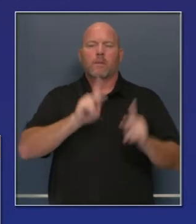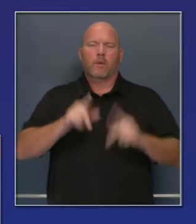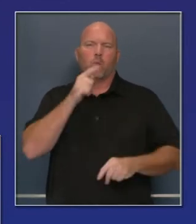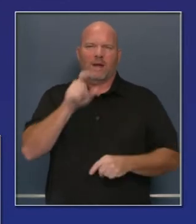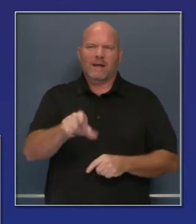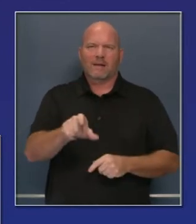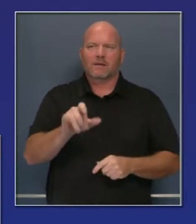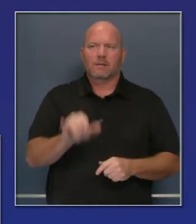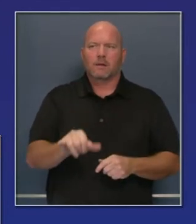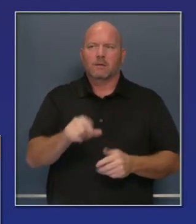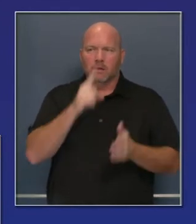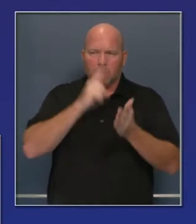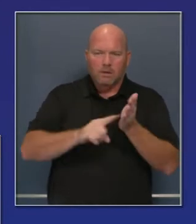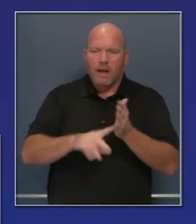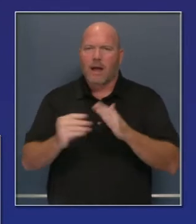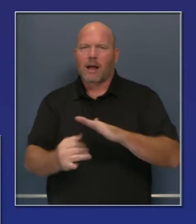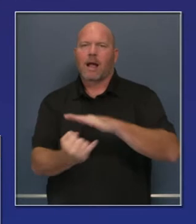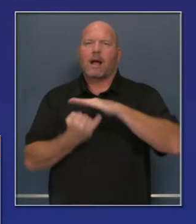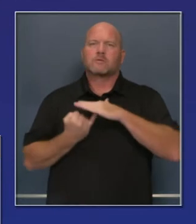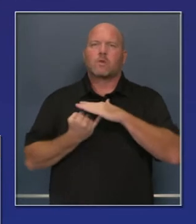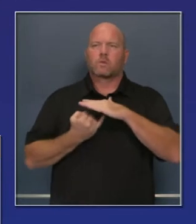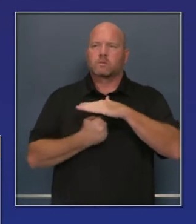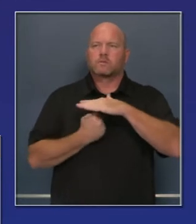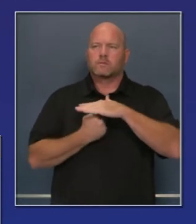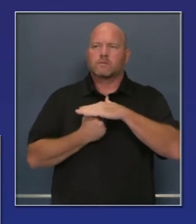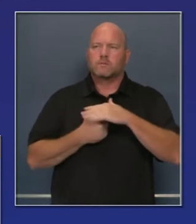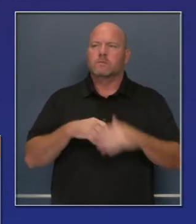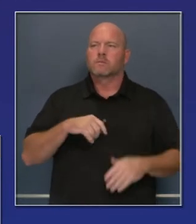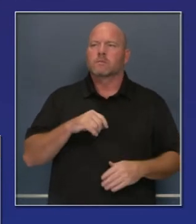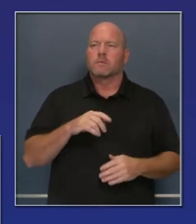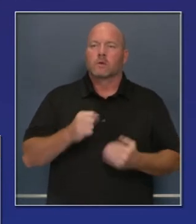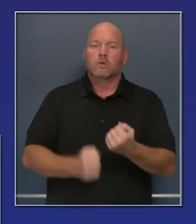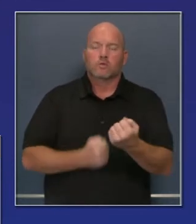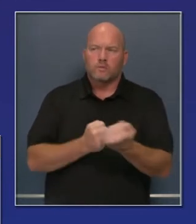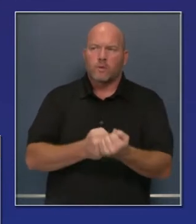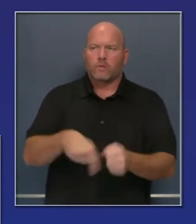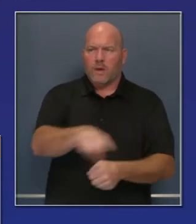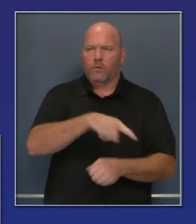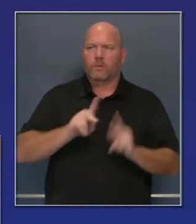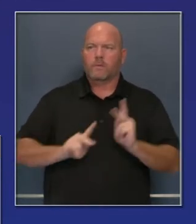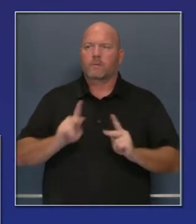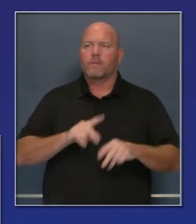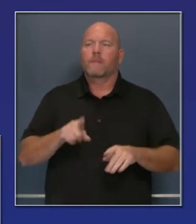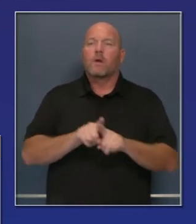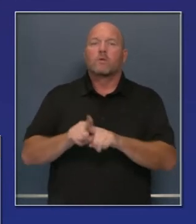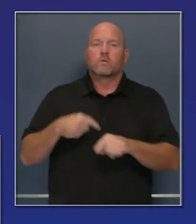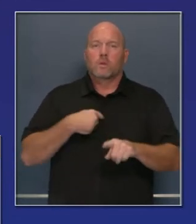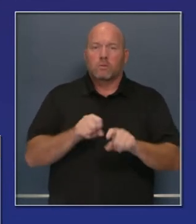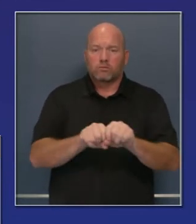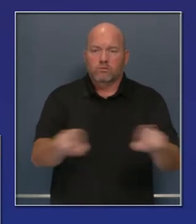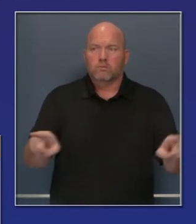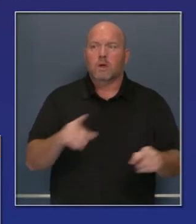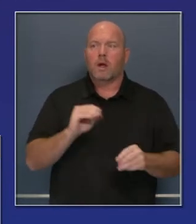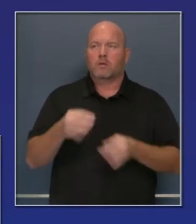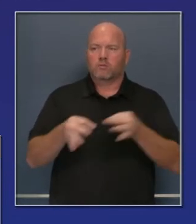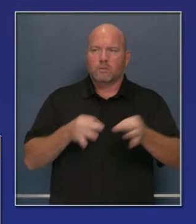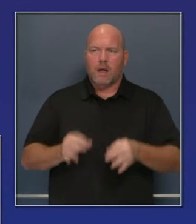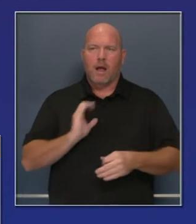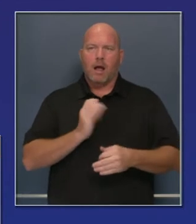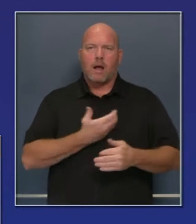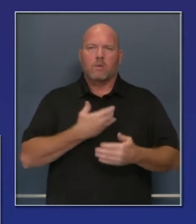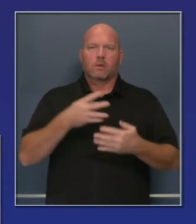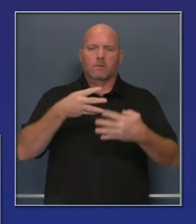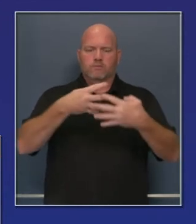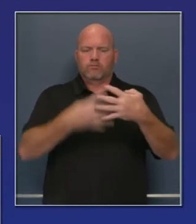allegado con estas personas que requieren rastreo de contactos y apoyo. También hemos emitido y descrito